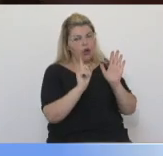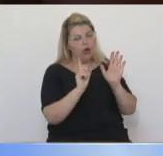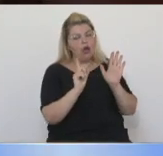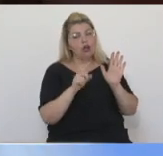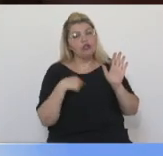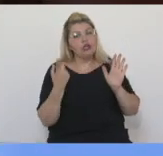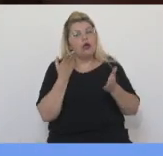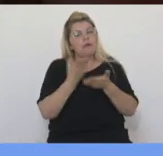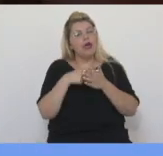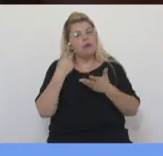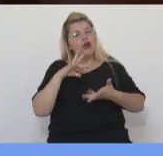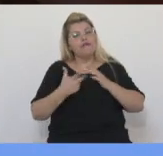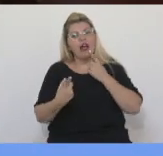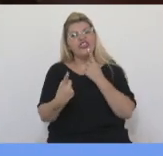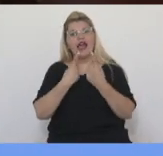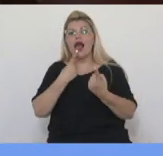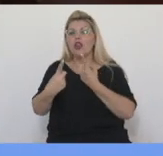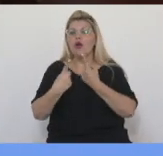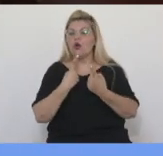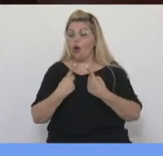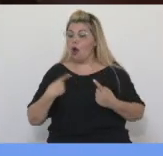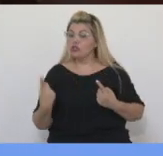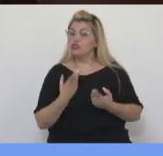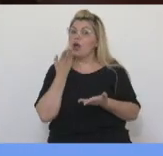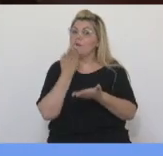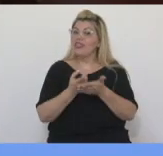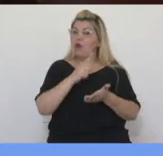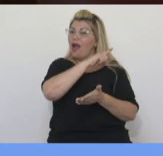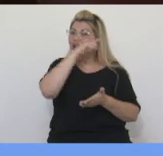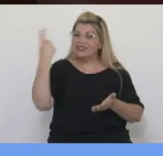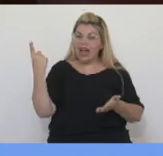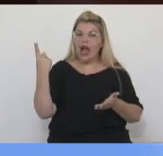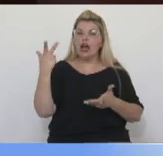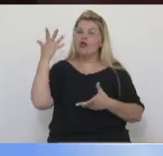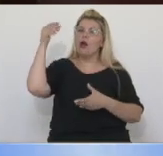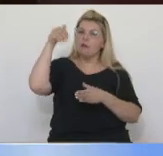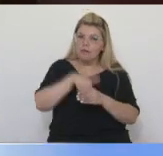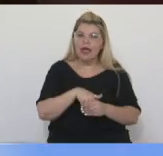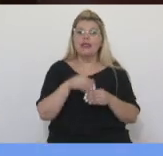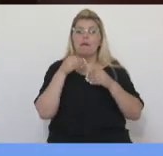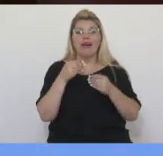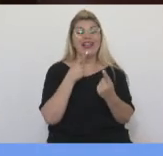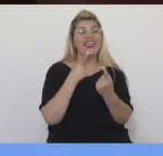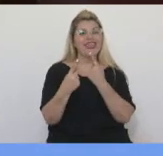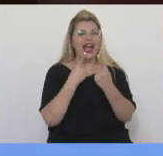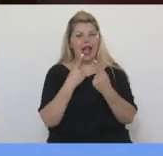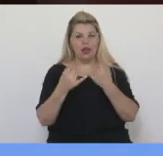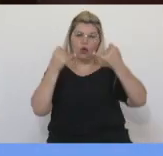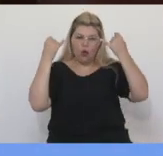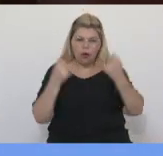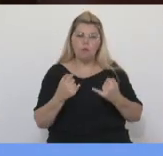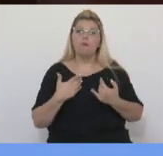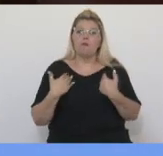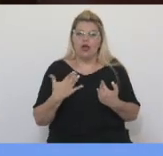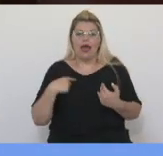diálogo y nosotros pedimos que el estado nacional interfiera para que el diálogo ocurra y podamos hacer